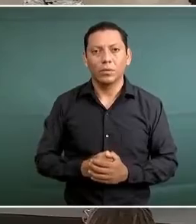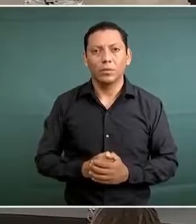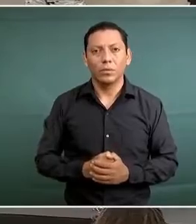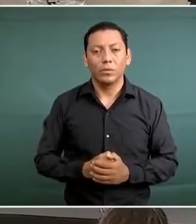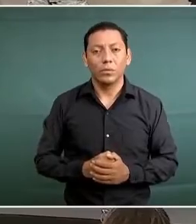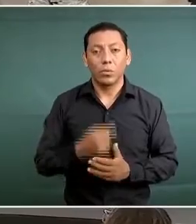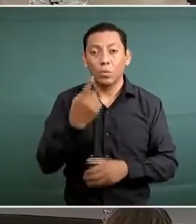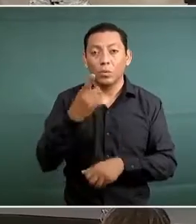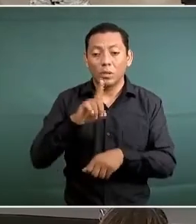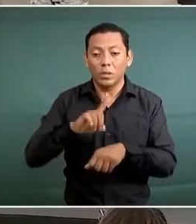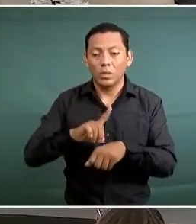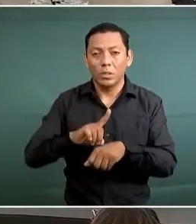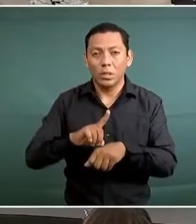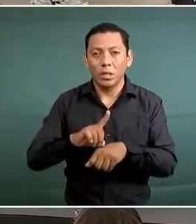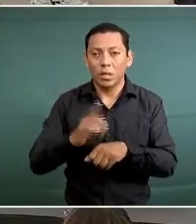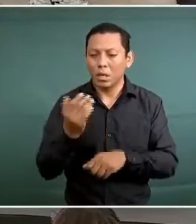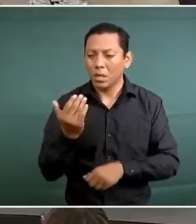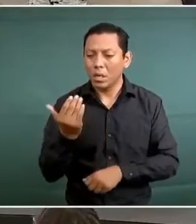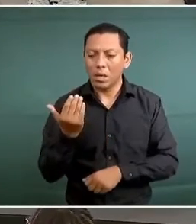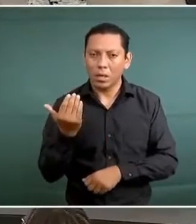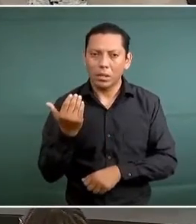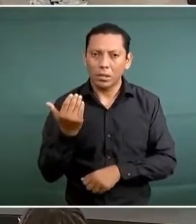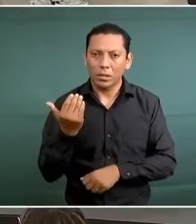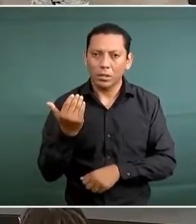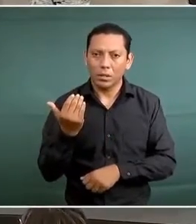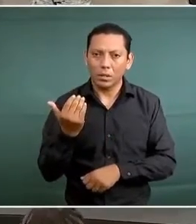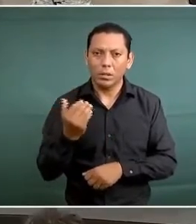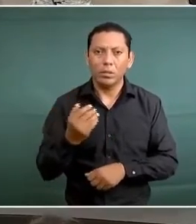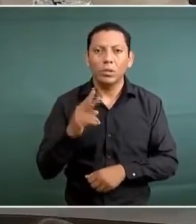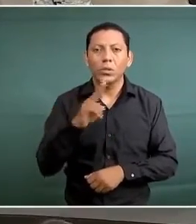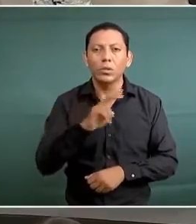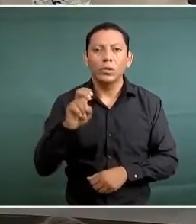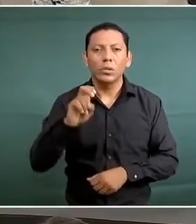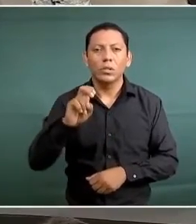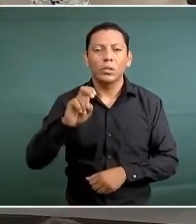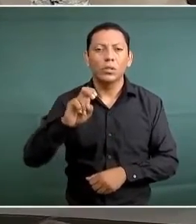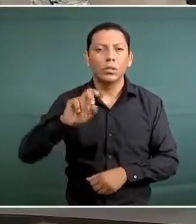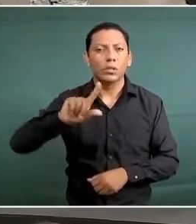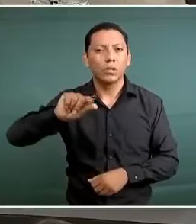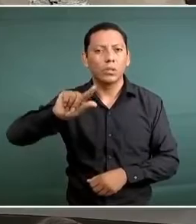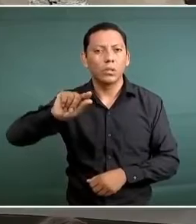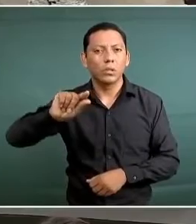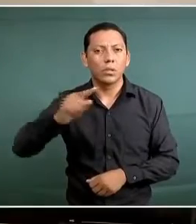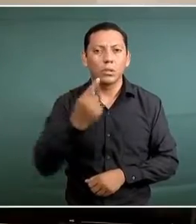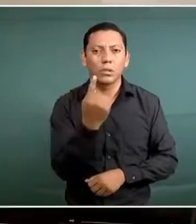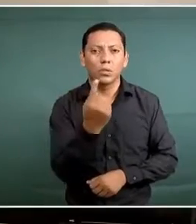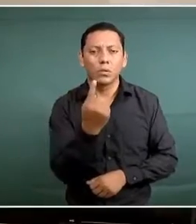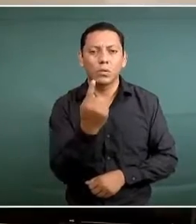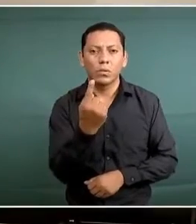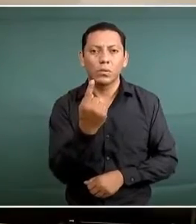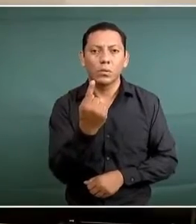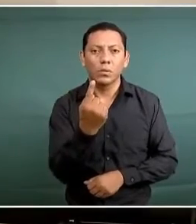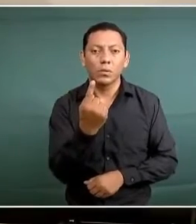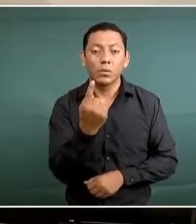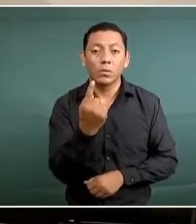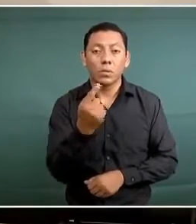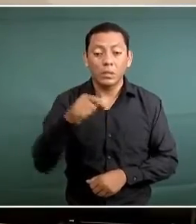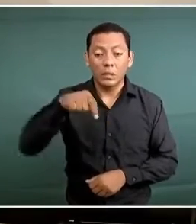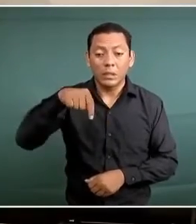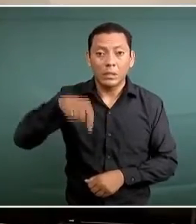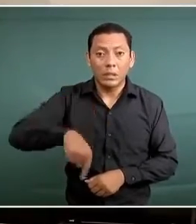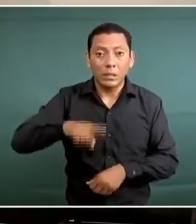un día antes doscientos setenta y uno. Y este día